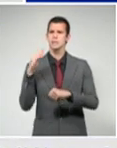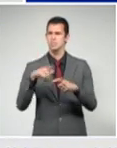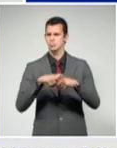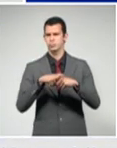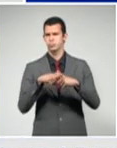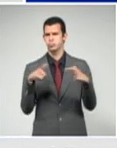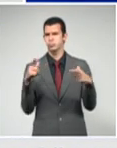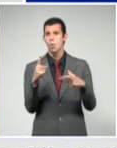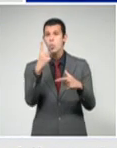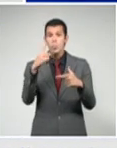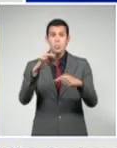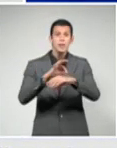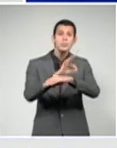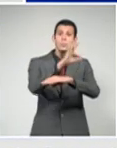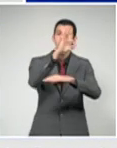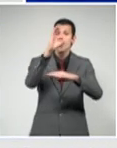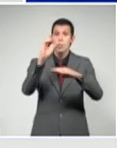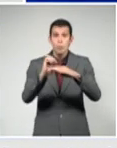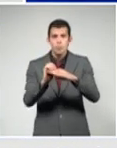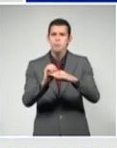día,